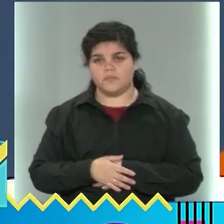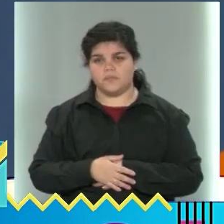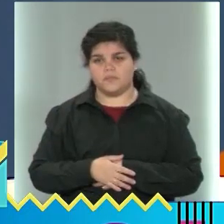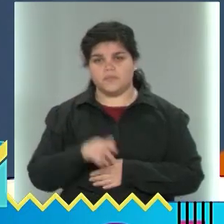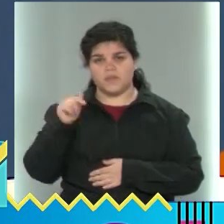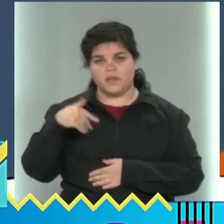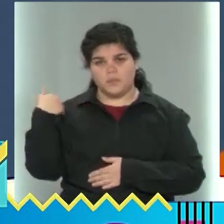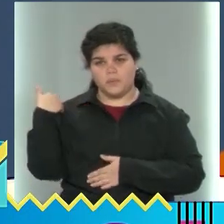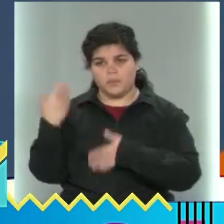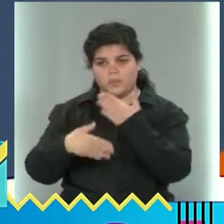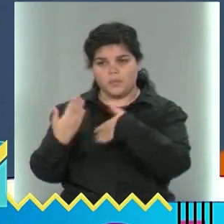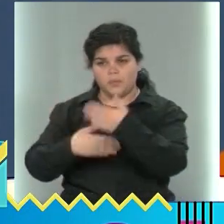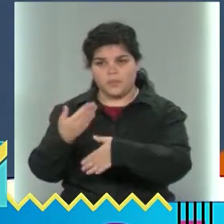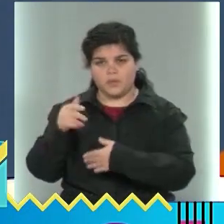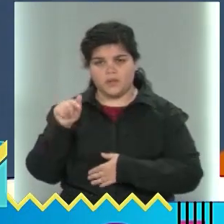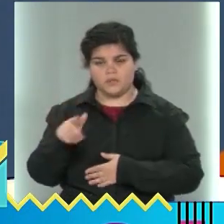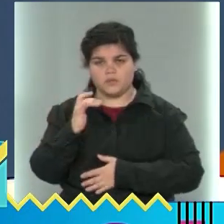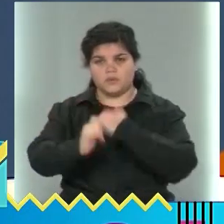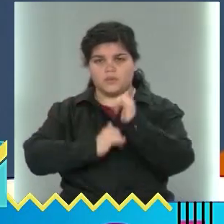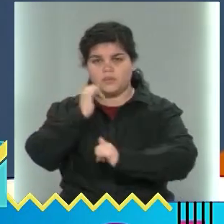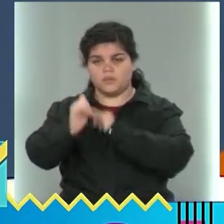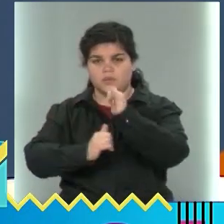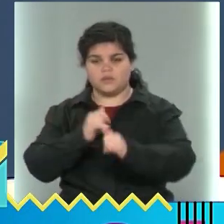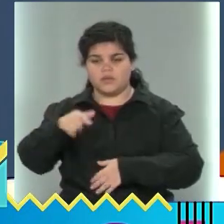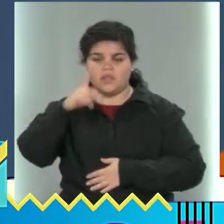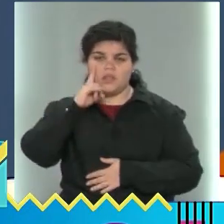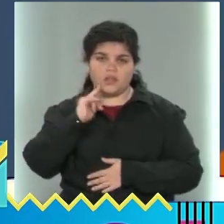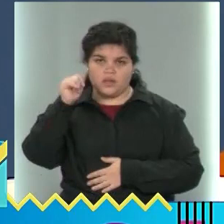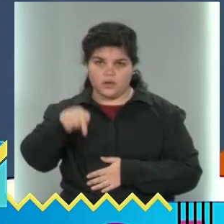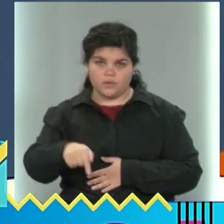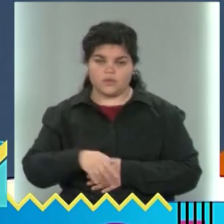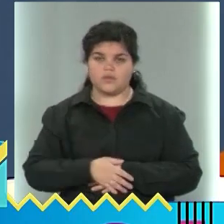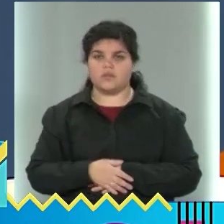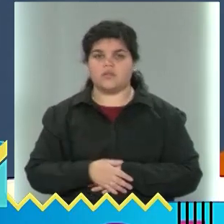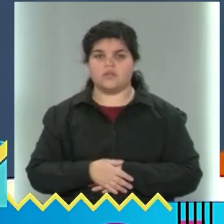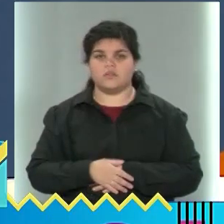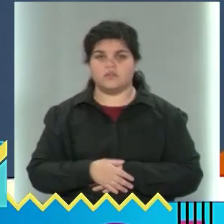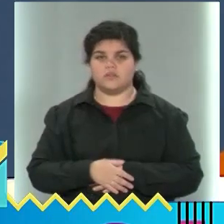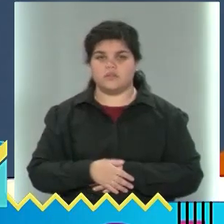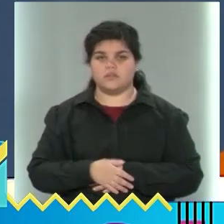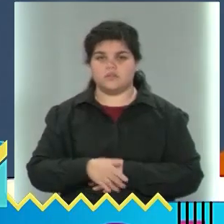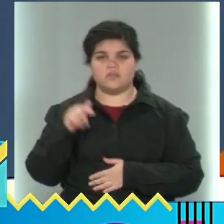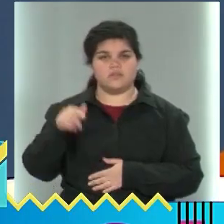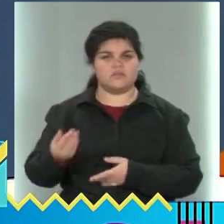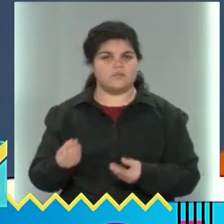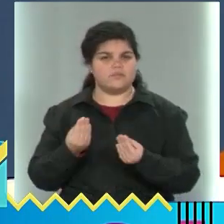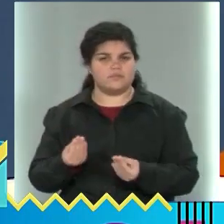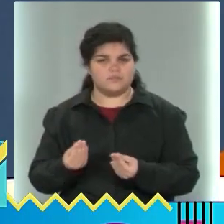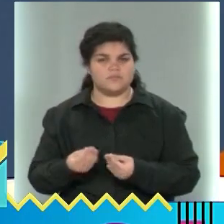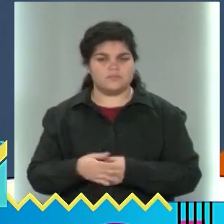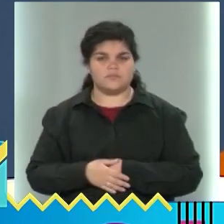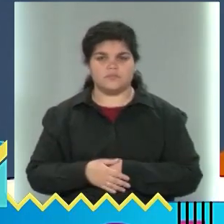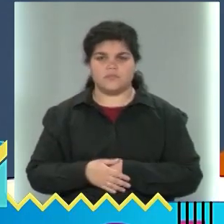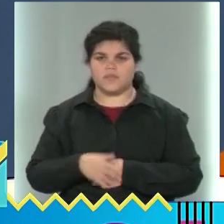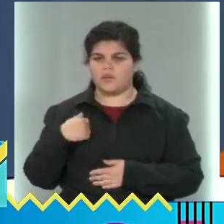esto que se ha dicho ahora, hoy día, que salía como una cuestión